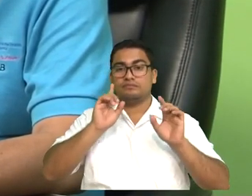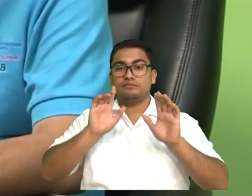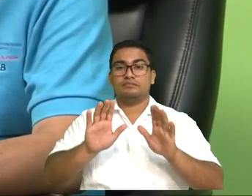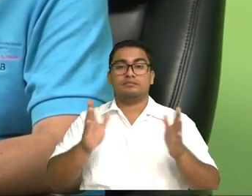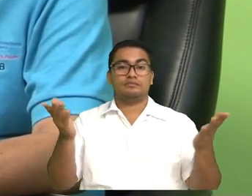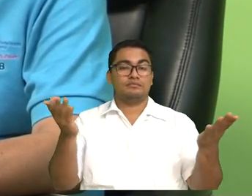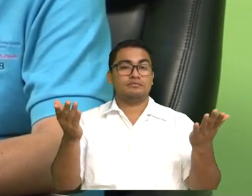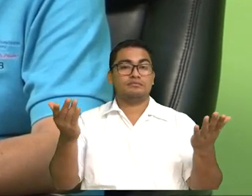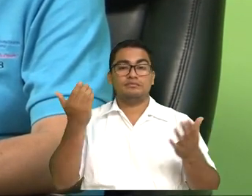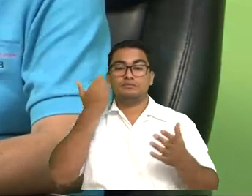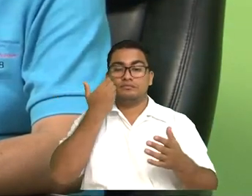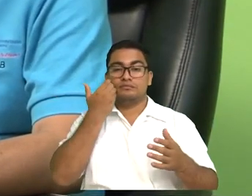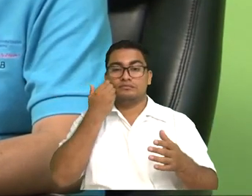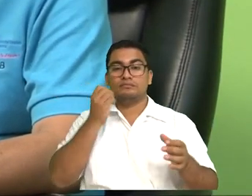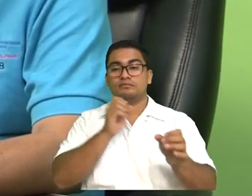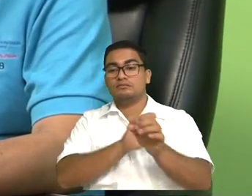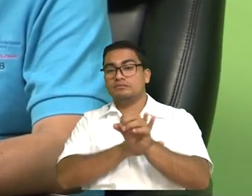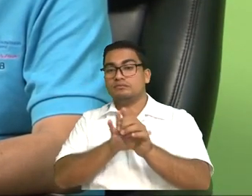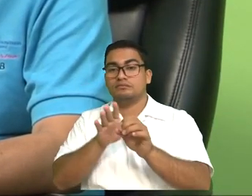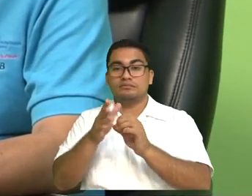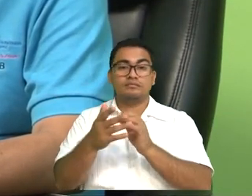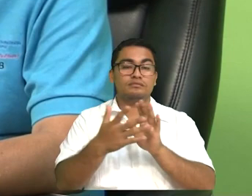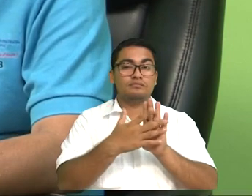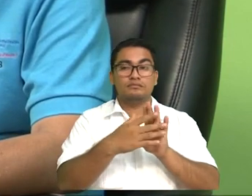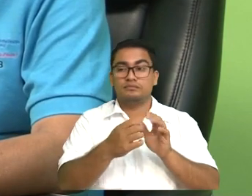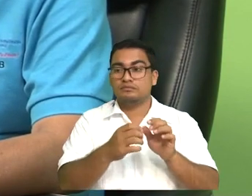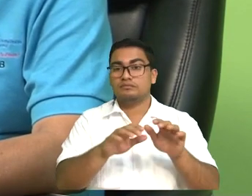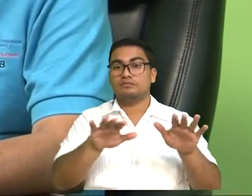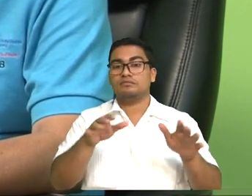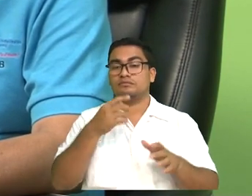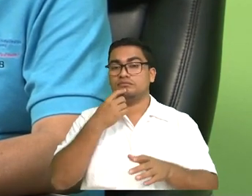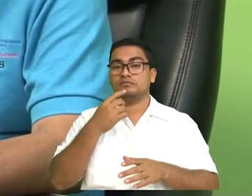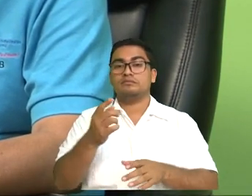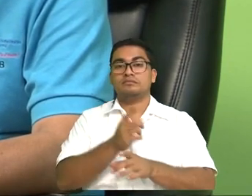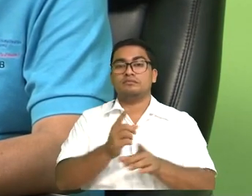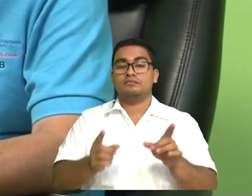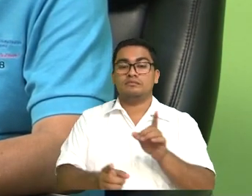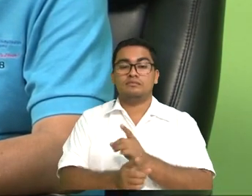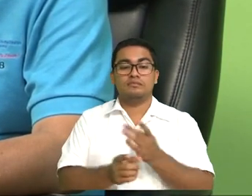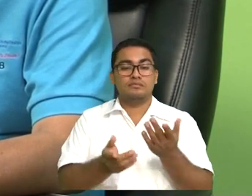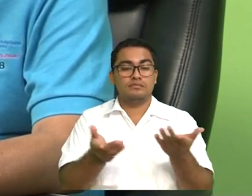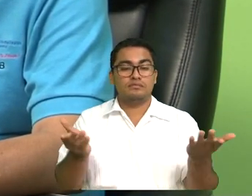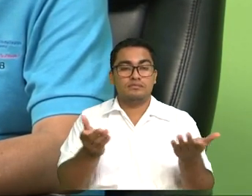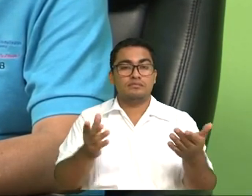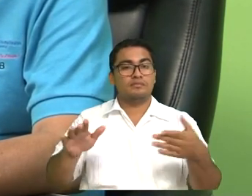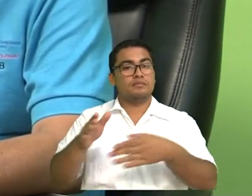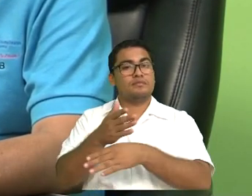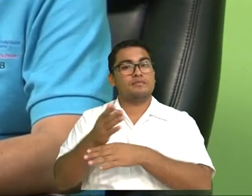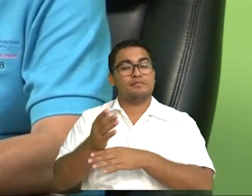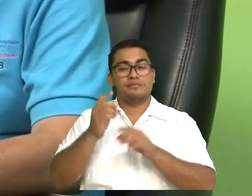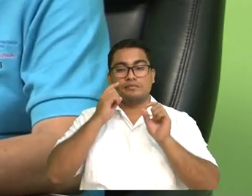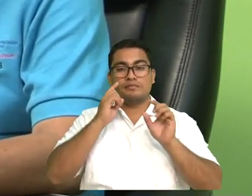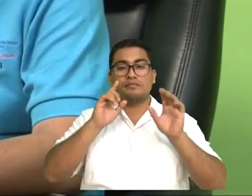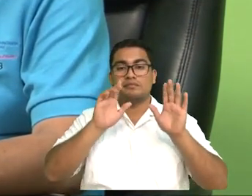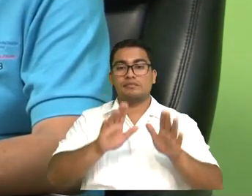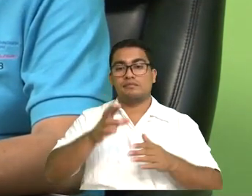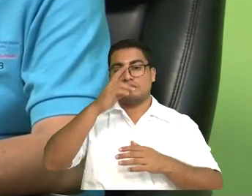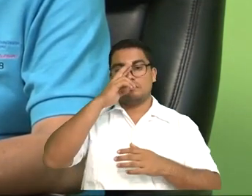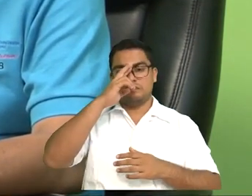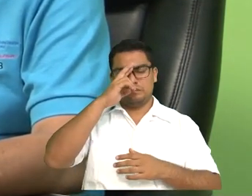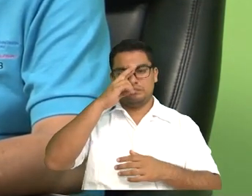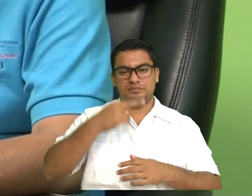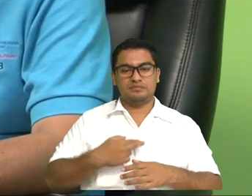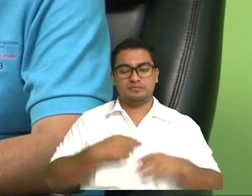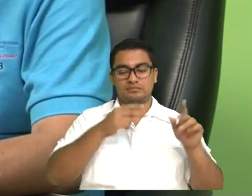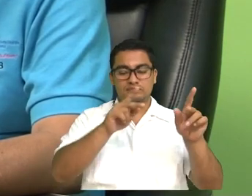la pandemia del coronavirus, debemos aplicar todas las medidas de responsabilidad